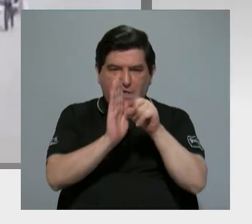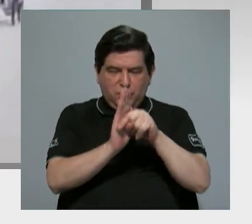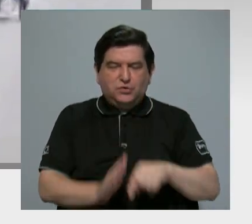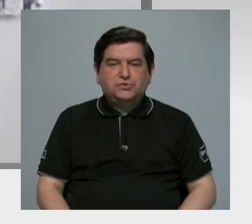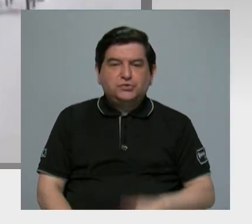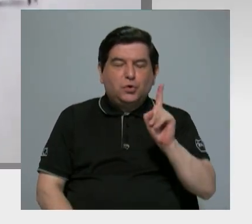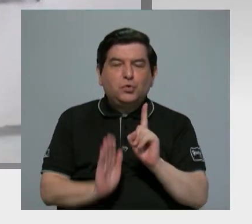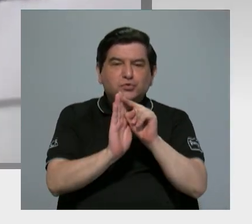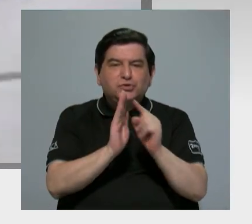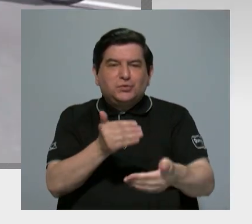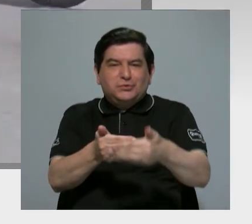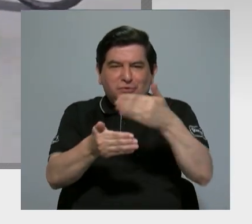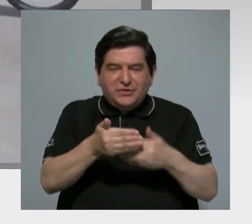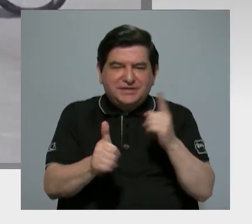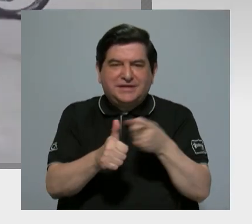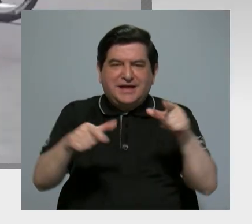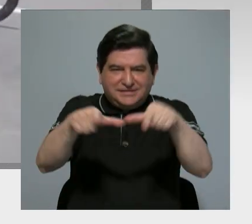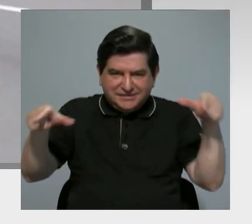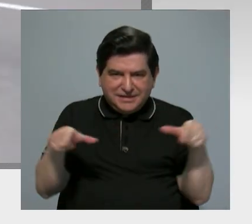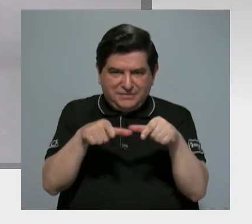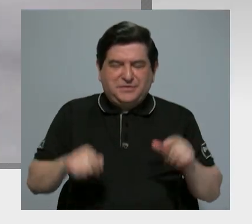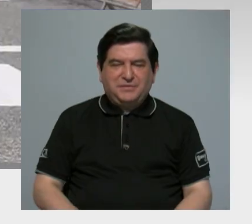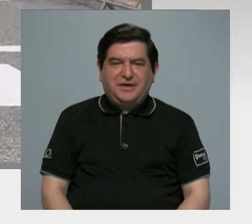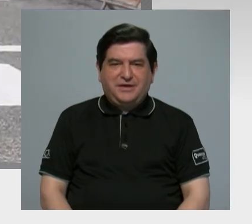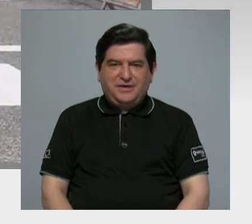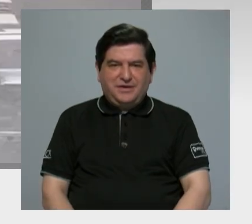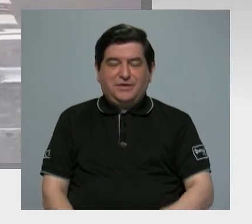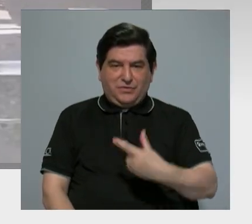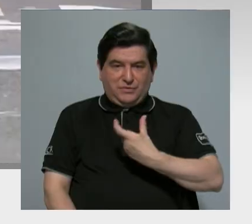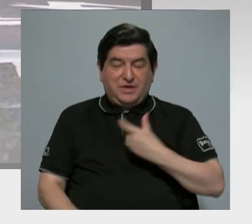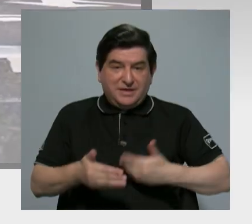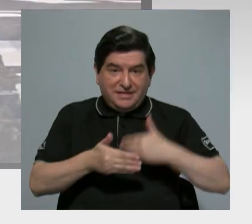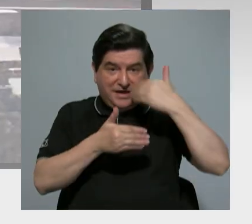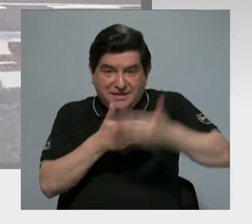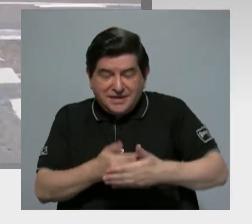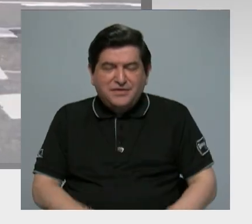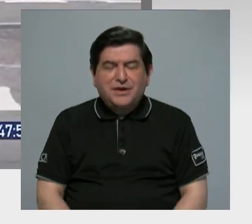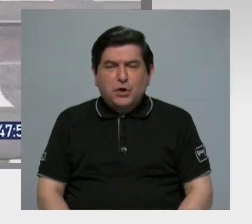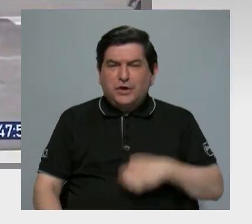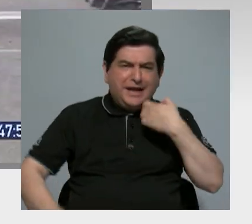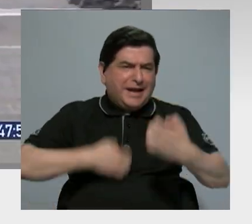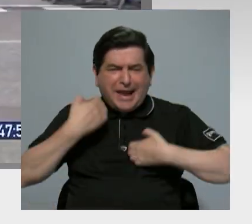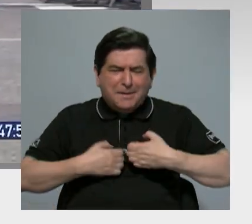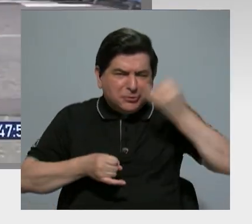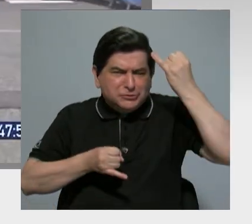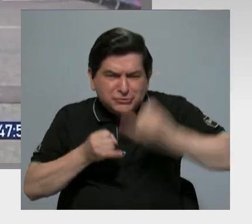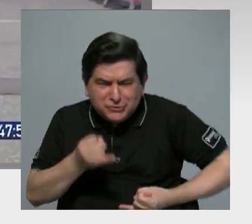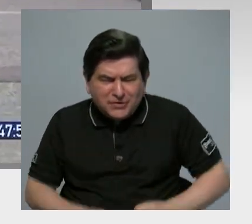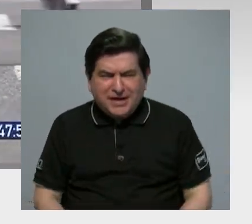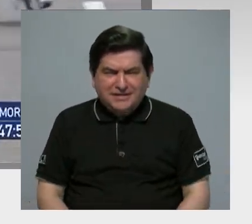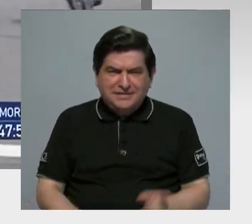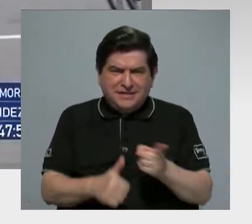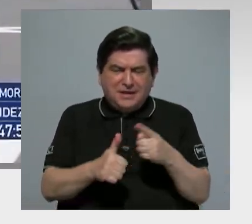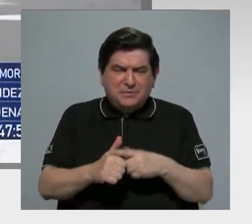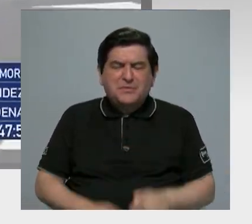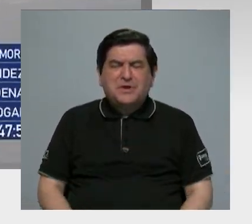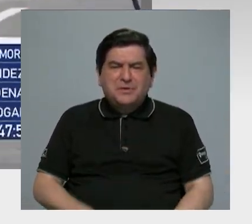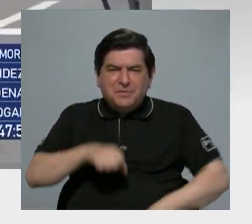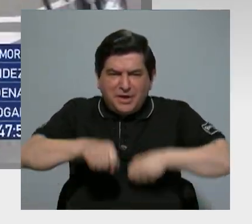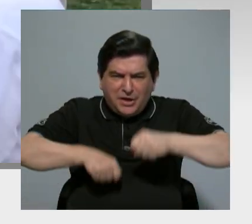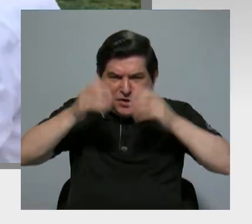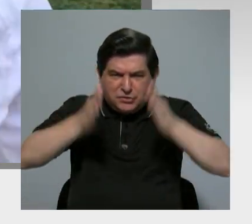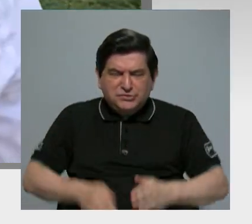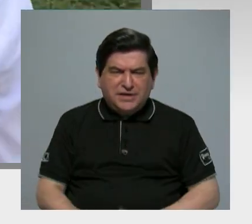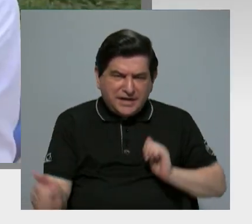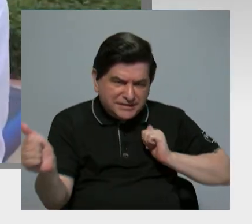minutos, tan solo un segundo detrás del primer lugar. La medalla vino después de un emocionante cierre en el que los primeros